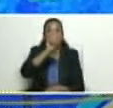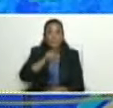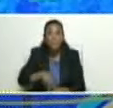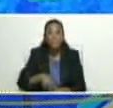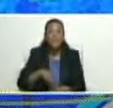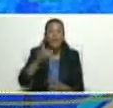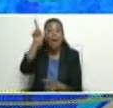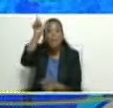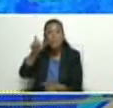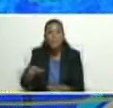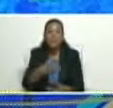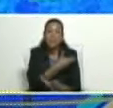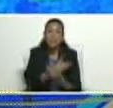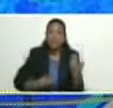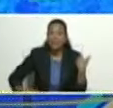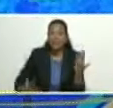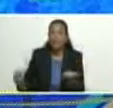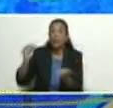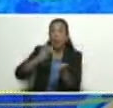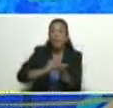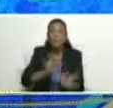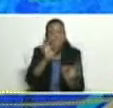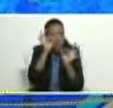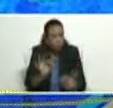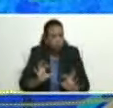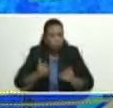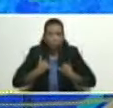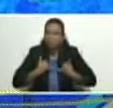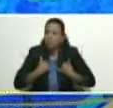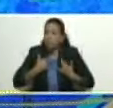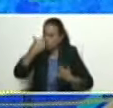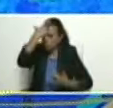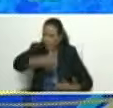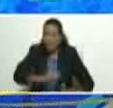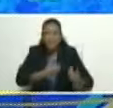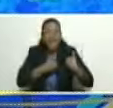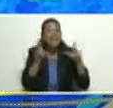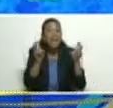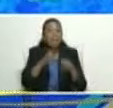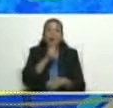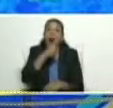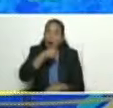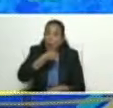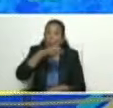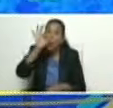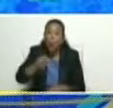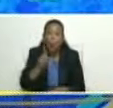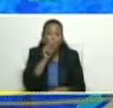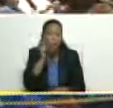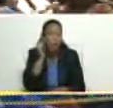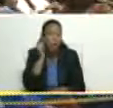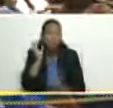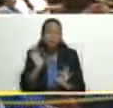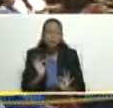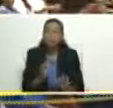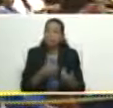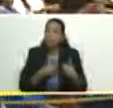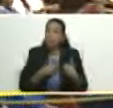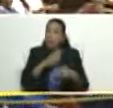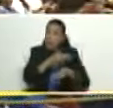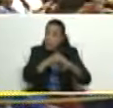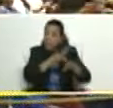la Presidencia de la República. Personalmente me voy a encargar de este tema de abuelos y abuelas.